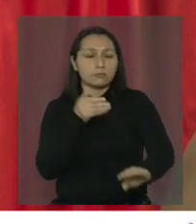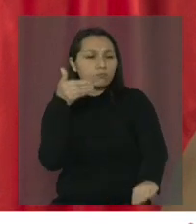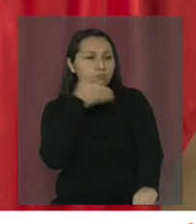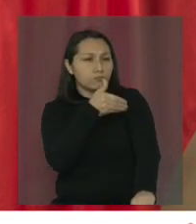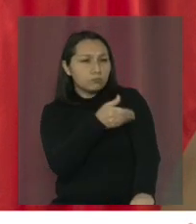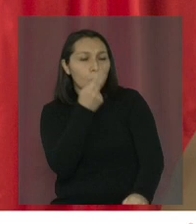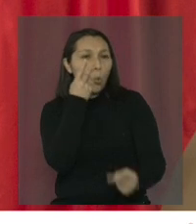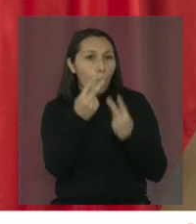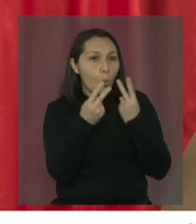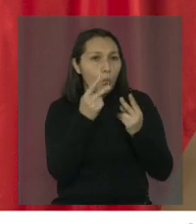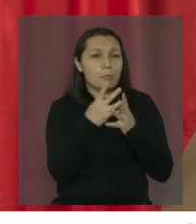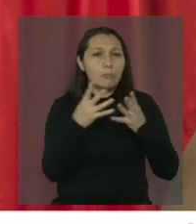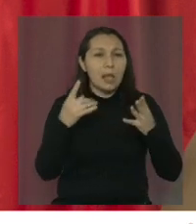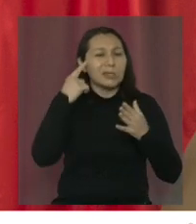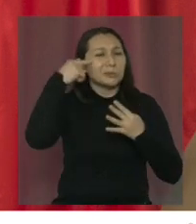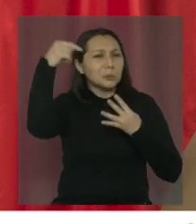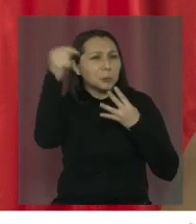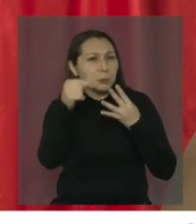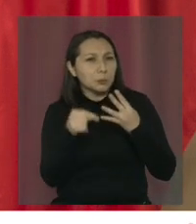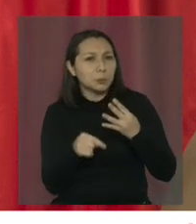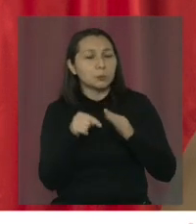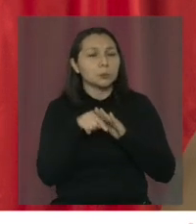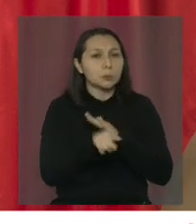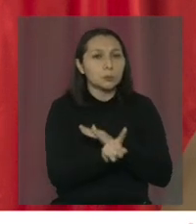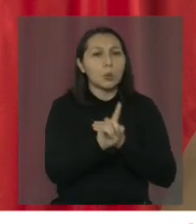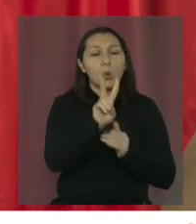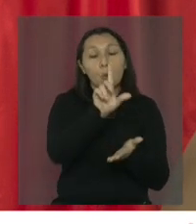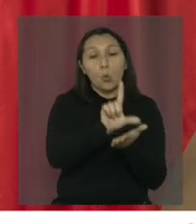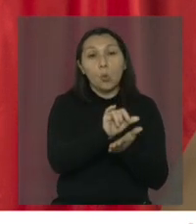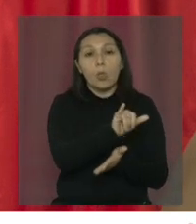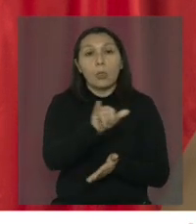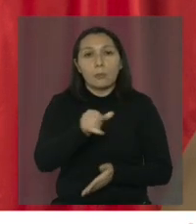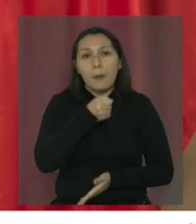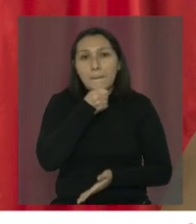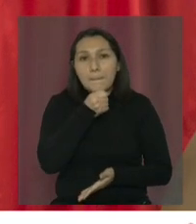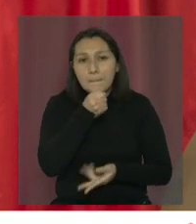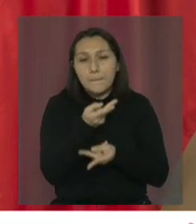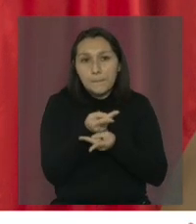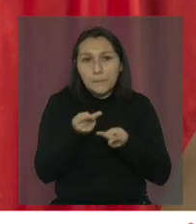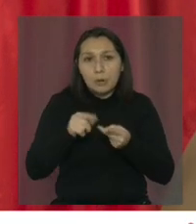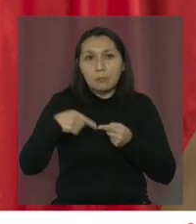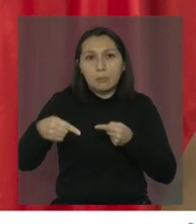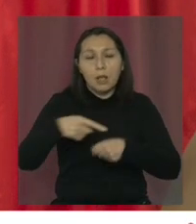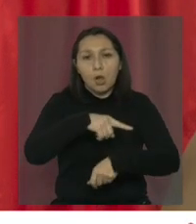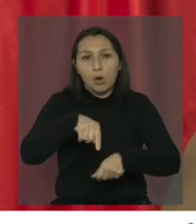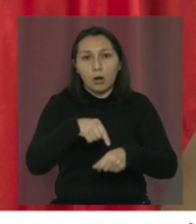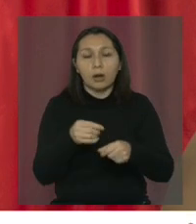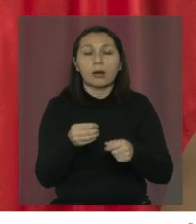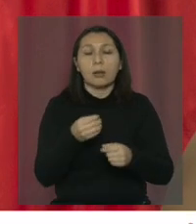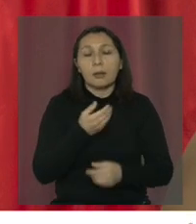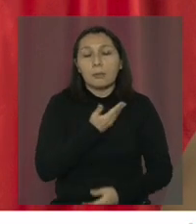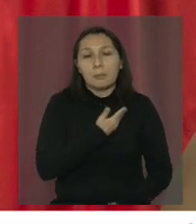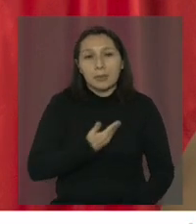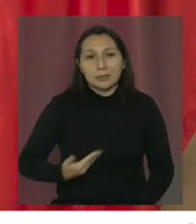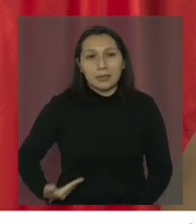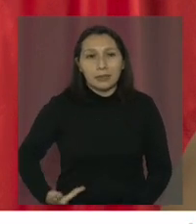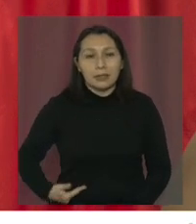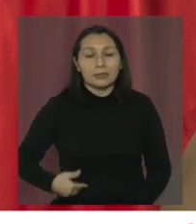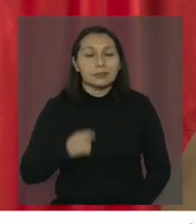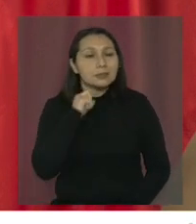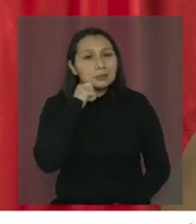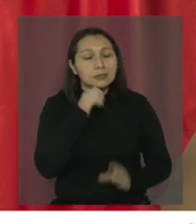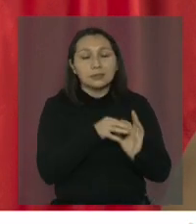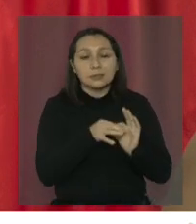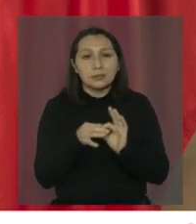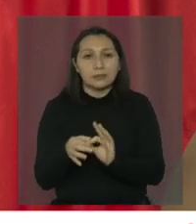más con mayor detalle en el punto de prensa que realizará en un par de horas más nuestro presidente pero que tiene que ver con